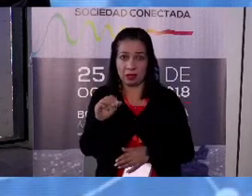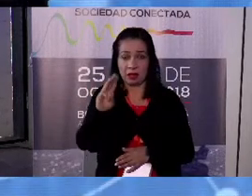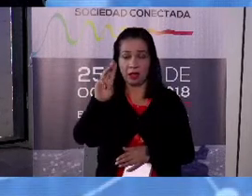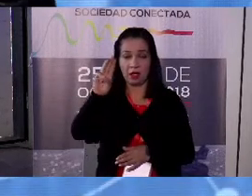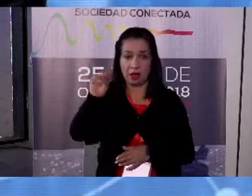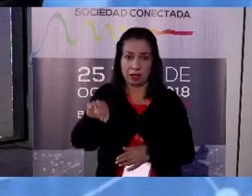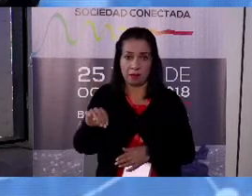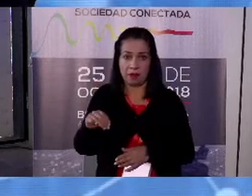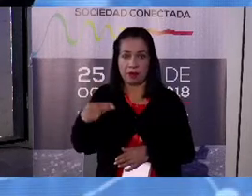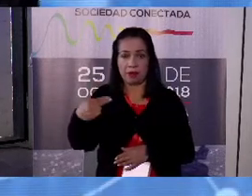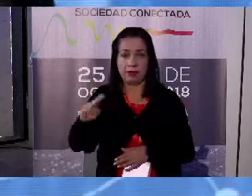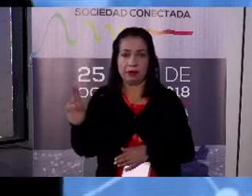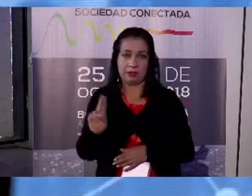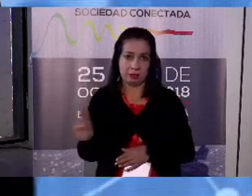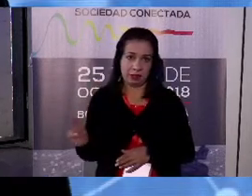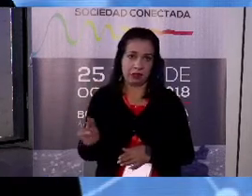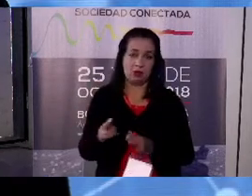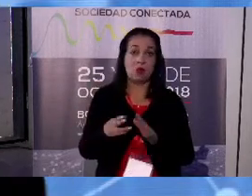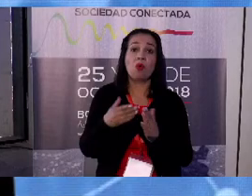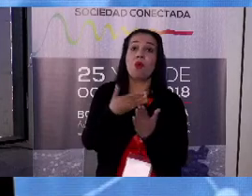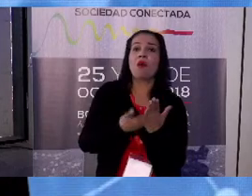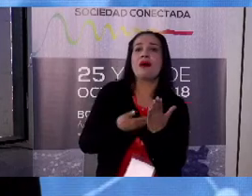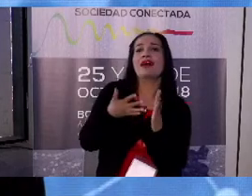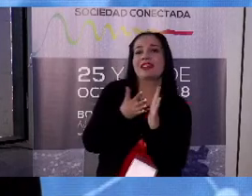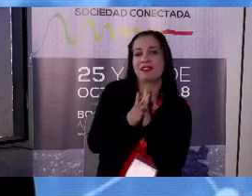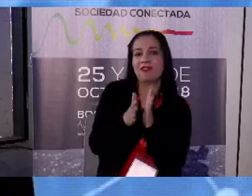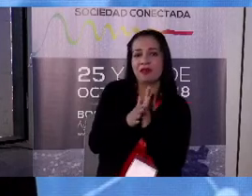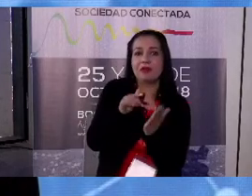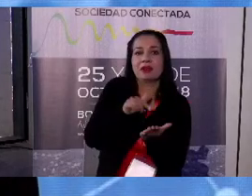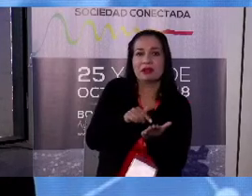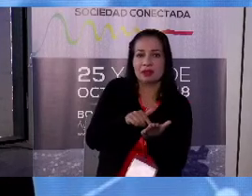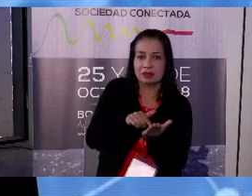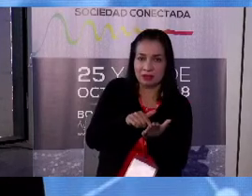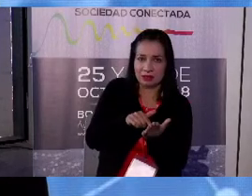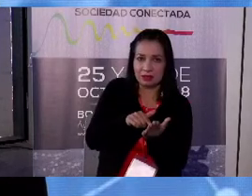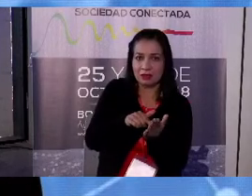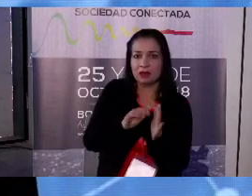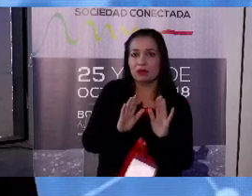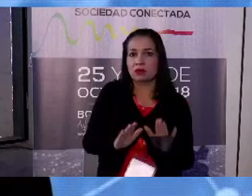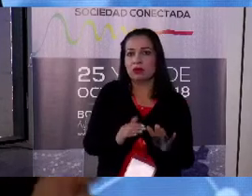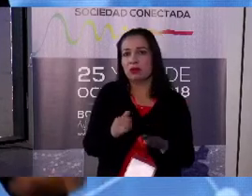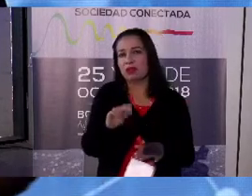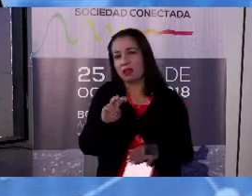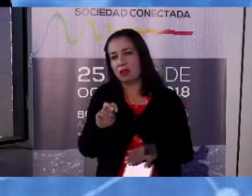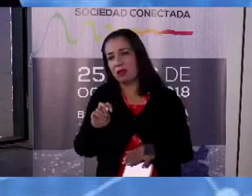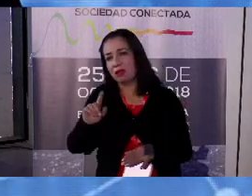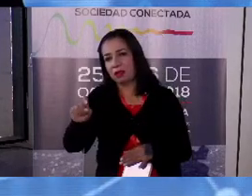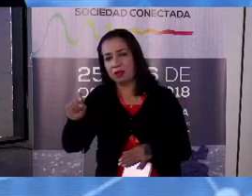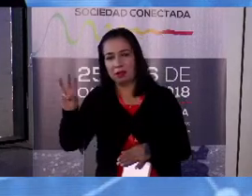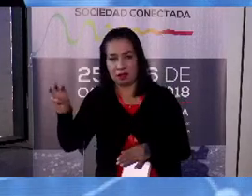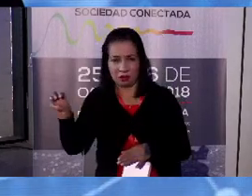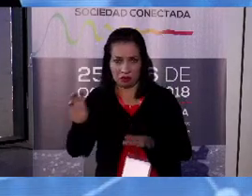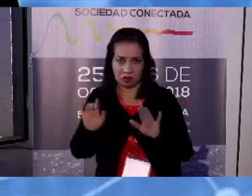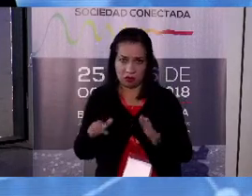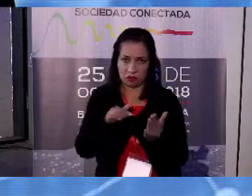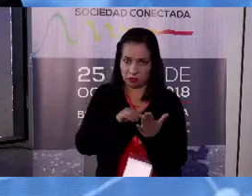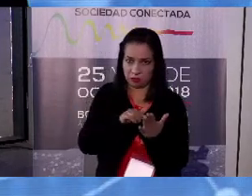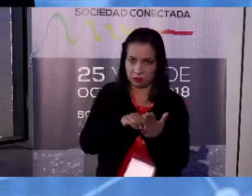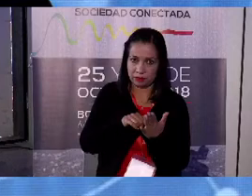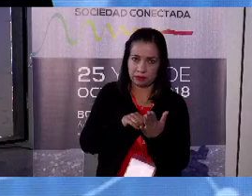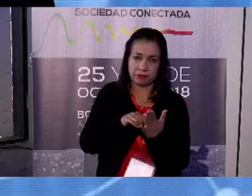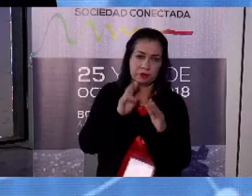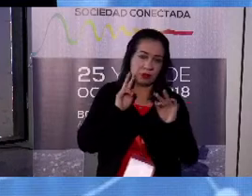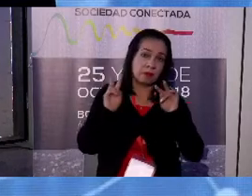informe o las recomendaciones que están ahí la 2078 la 17 68 eh